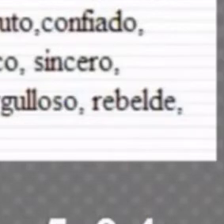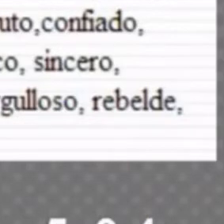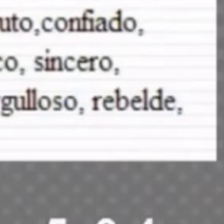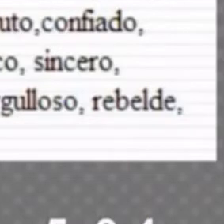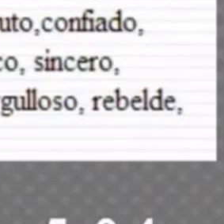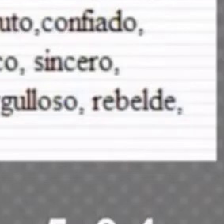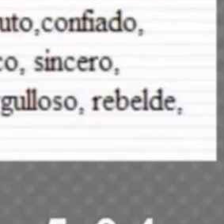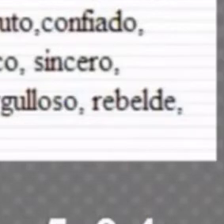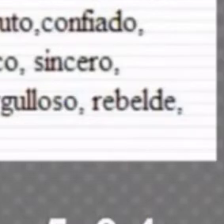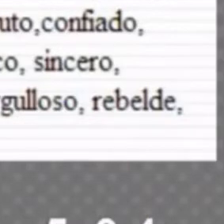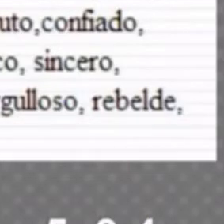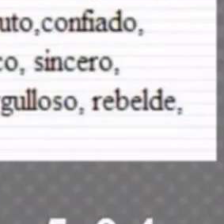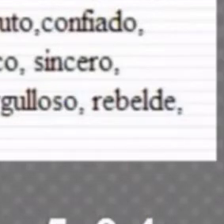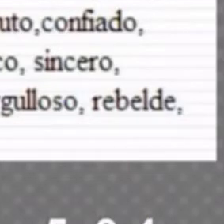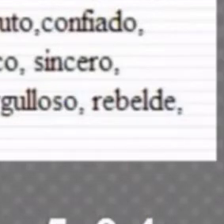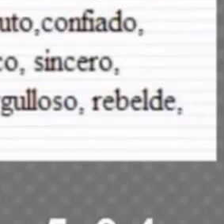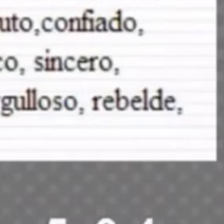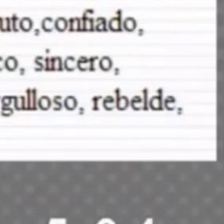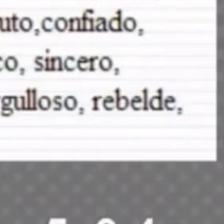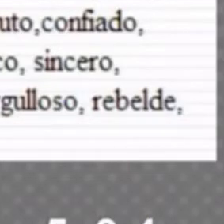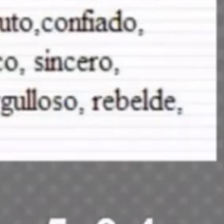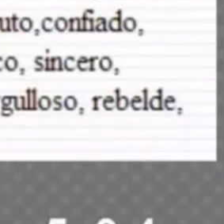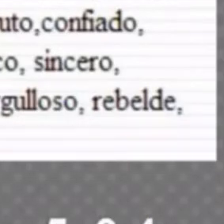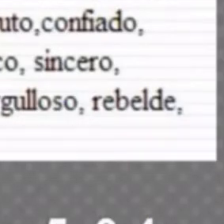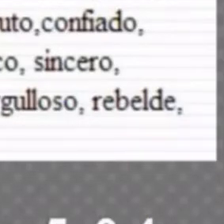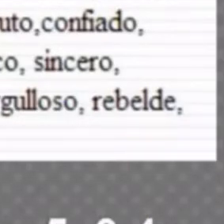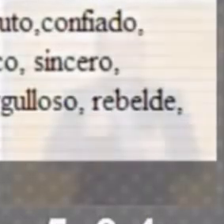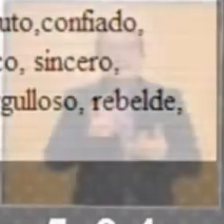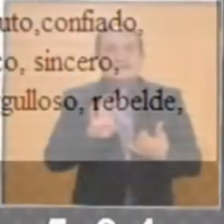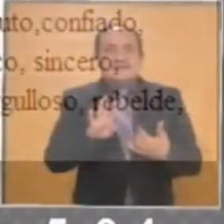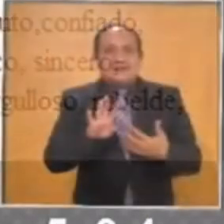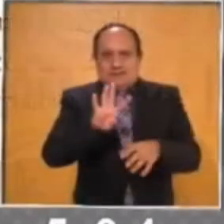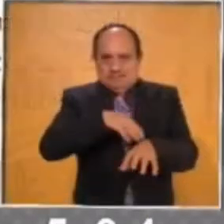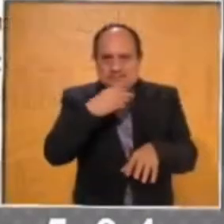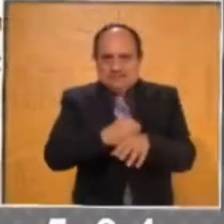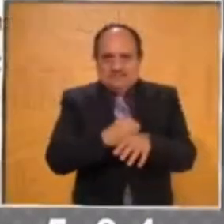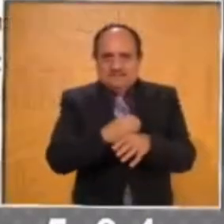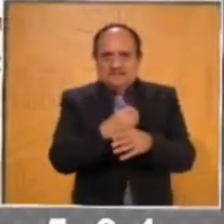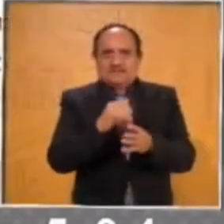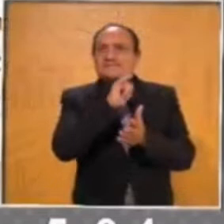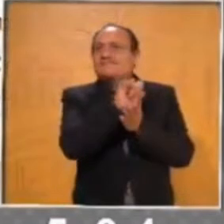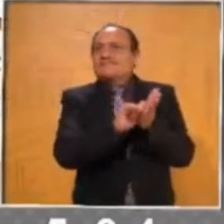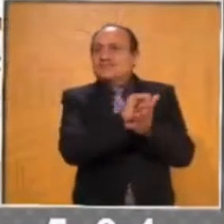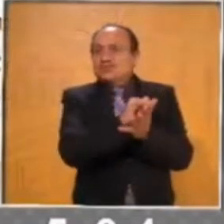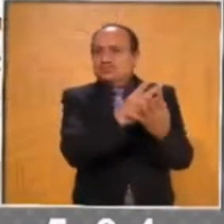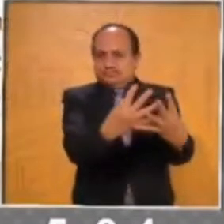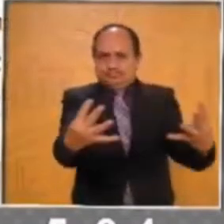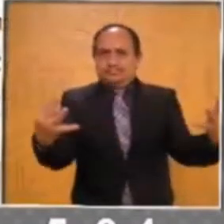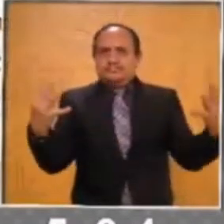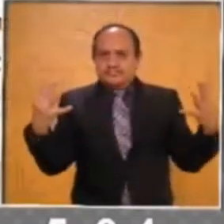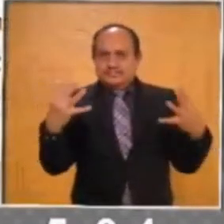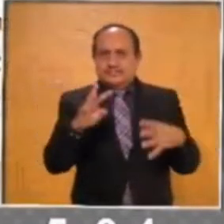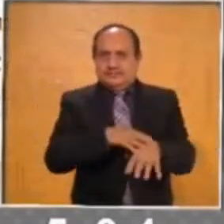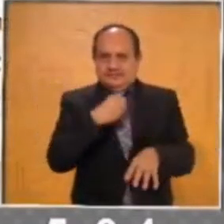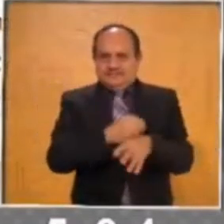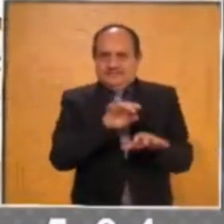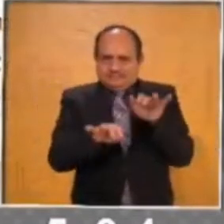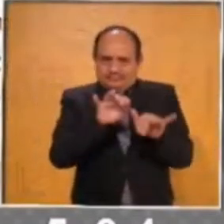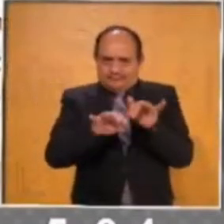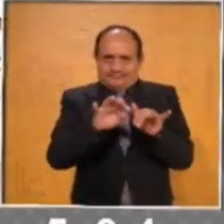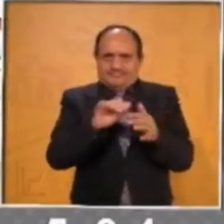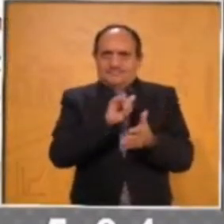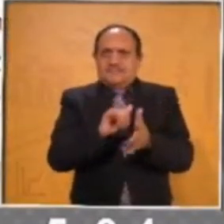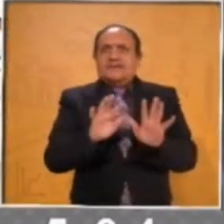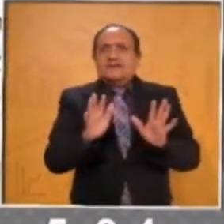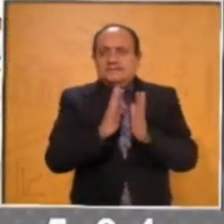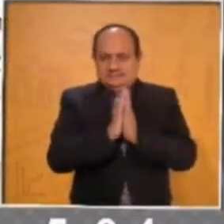etc. Muchachos, ¿qué les parece para los que nos van a volver a ver en YouTube? Porque estoy seguro que alguien nos va a volver a ver en YouTube. Los invito a hacer